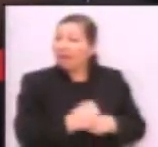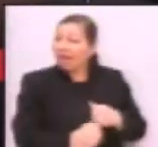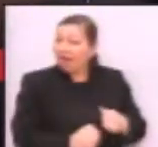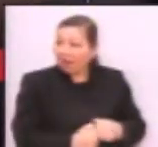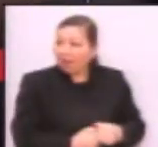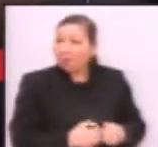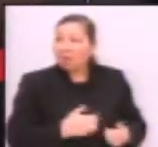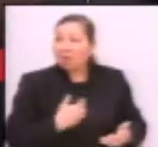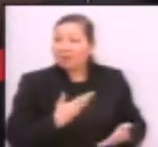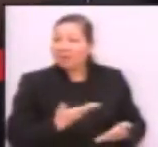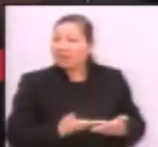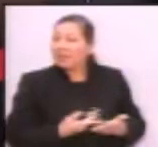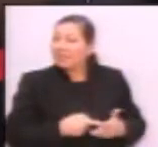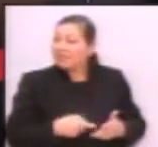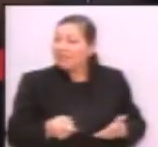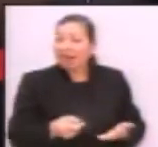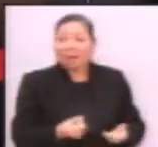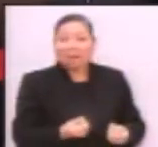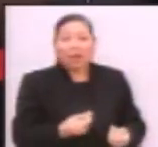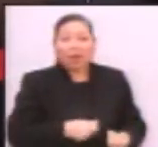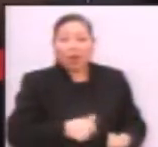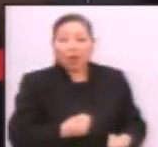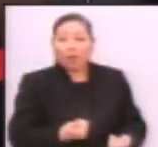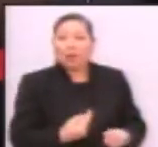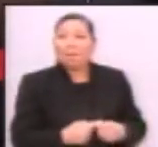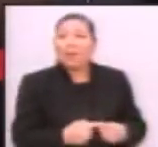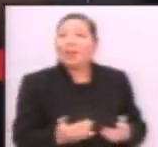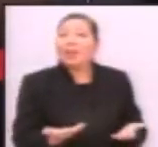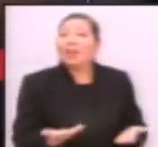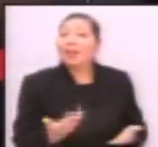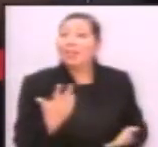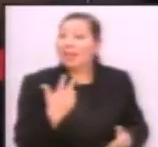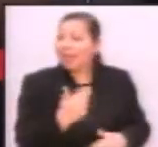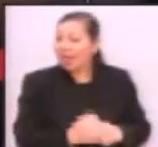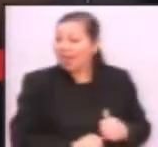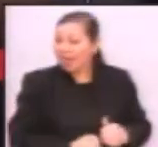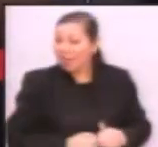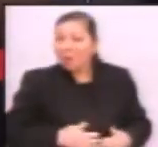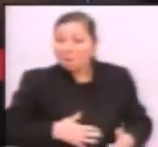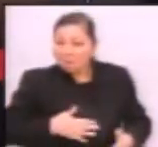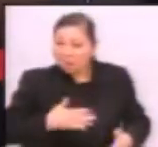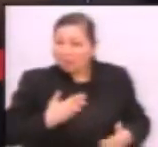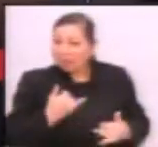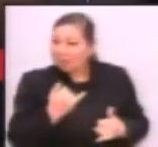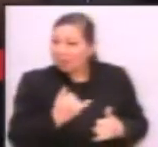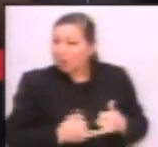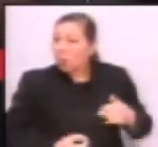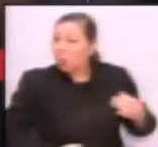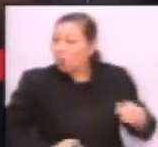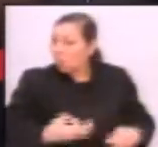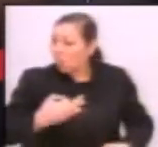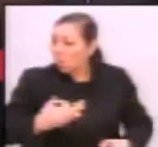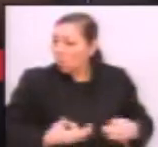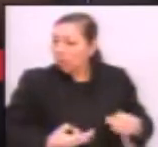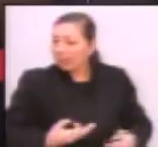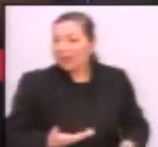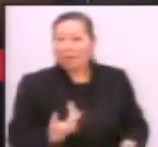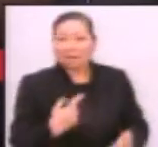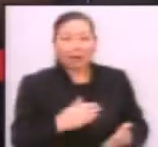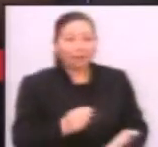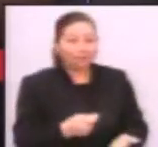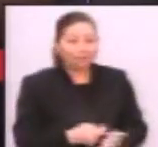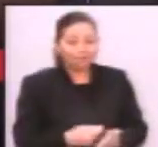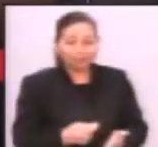se va a evitar que saquen la plata al extranjero, pero señor, en 3 años podrá terminar un juicio para establecer